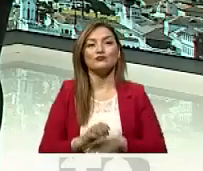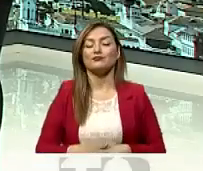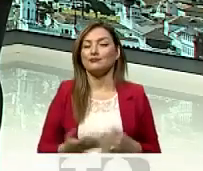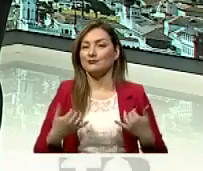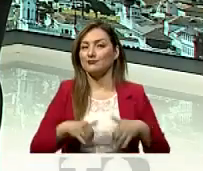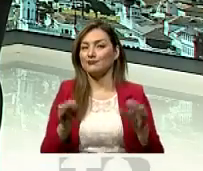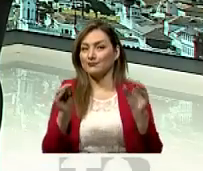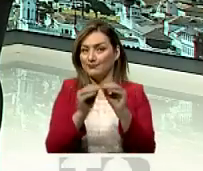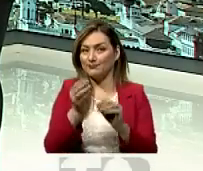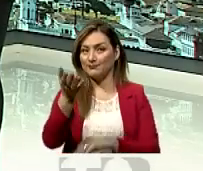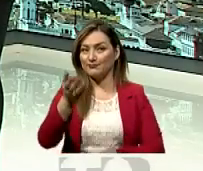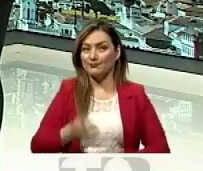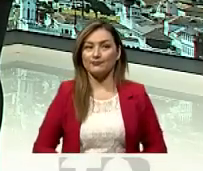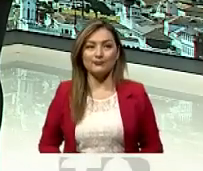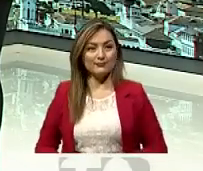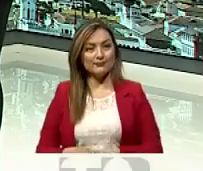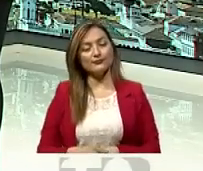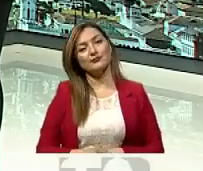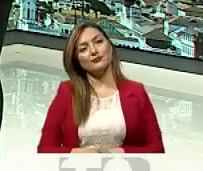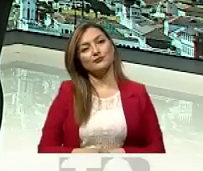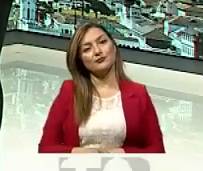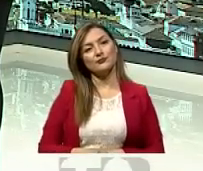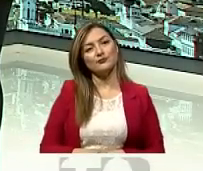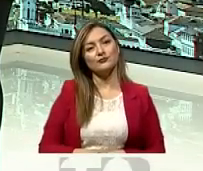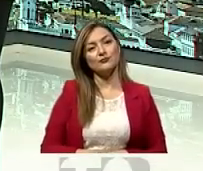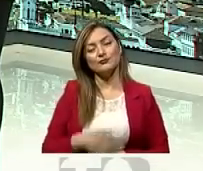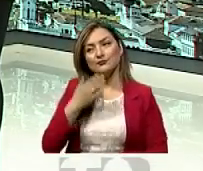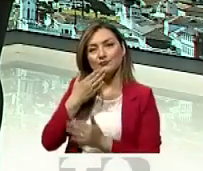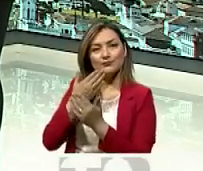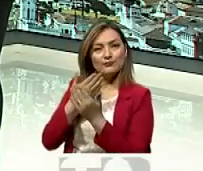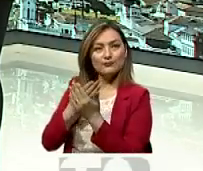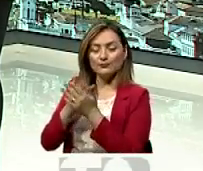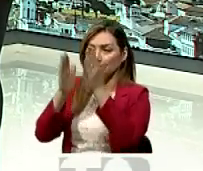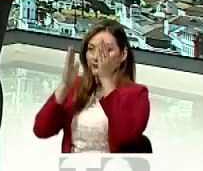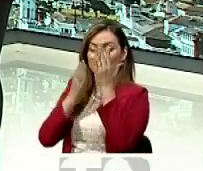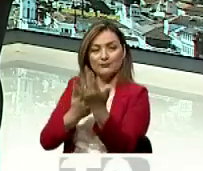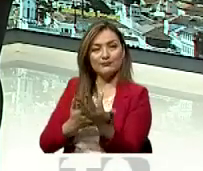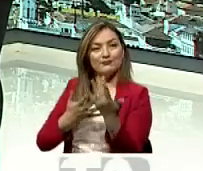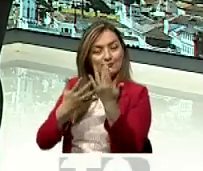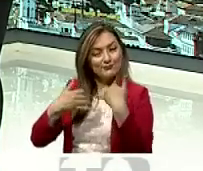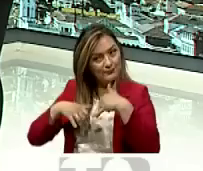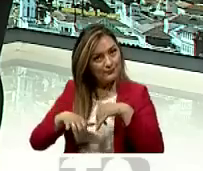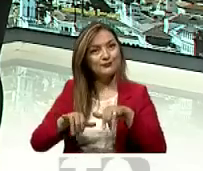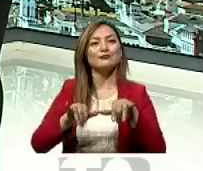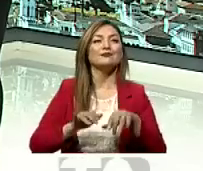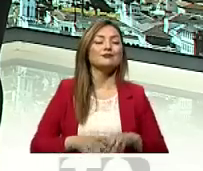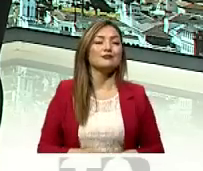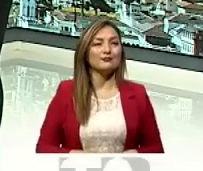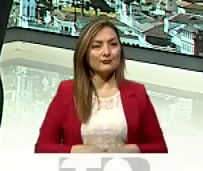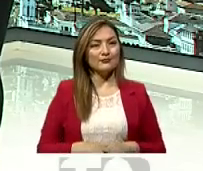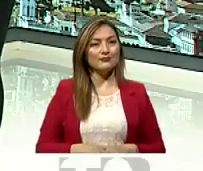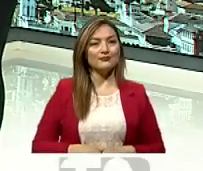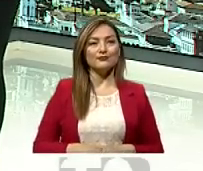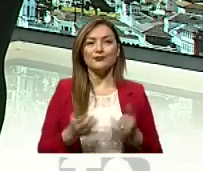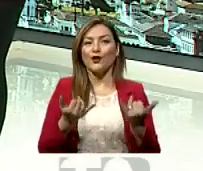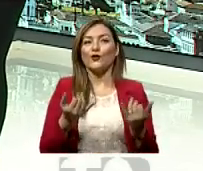Compañeras, ustedes con más. Muchísimas gracias, Paul. Entonces nos quedamos pendientes y en breve continuaremos contigo y con esta información.